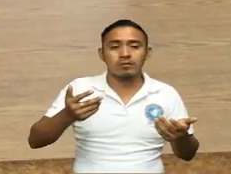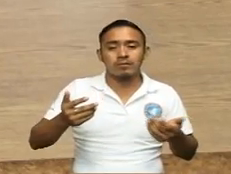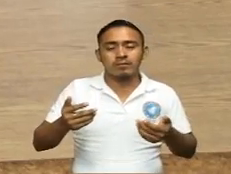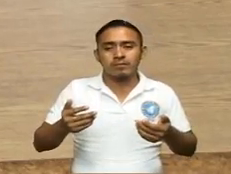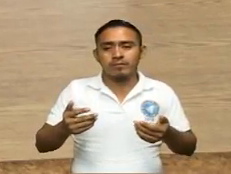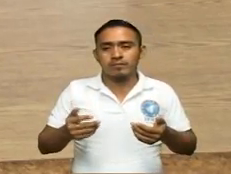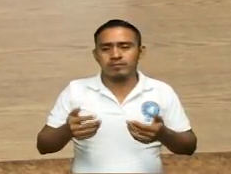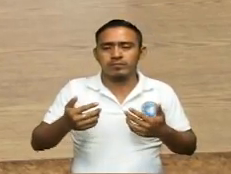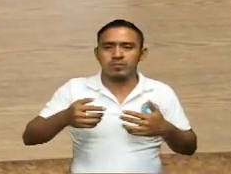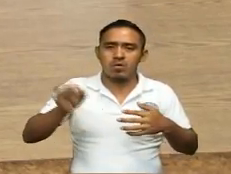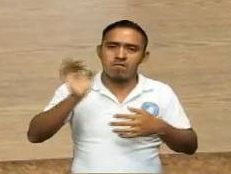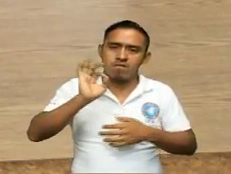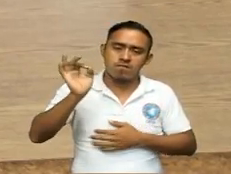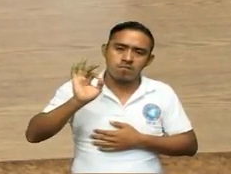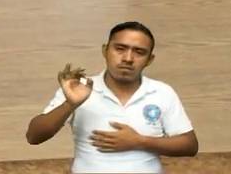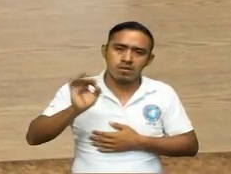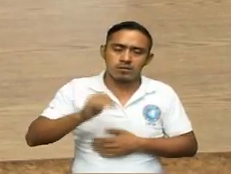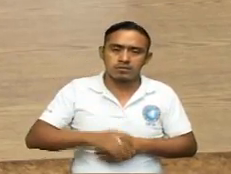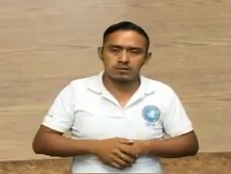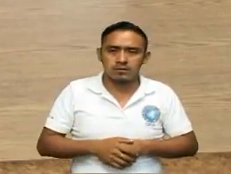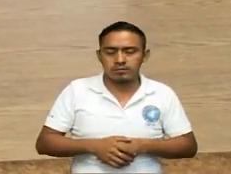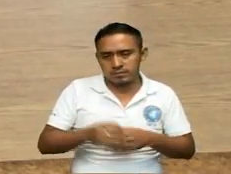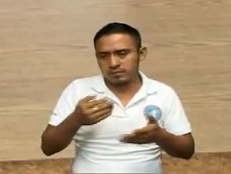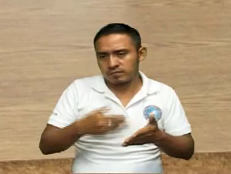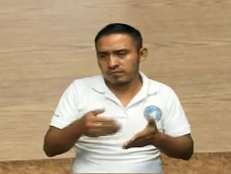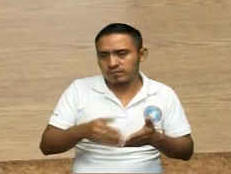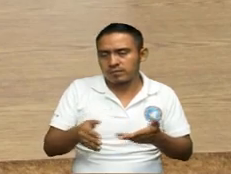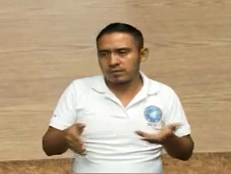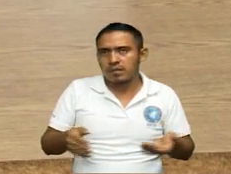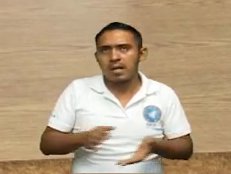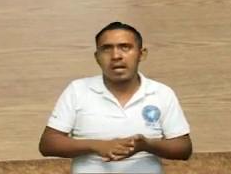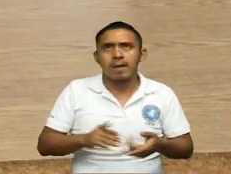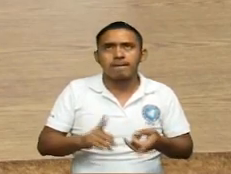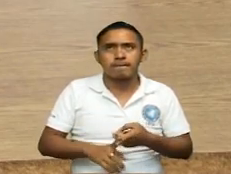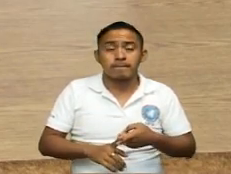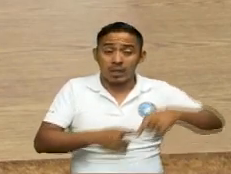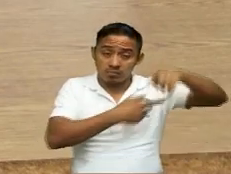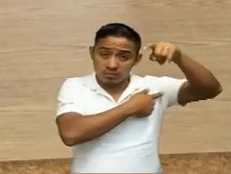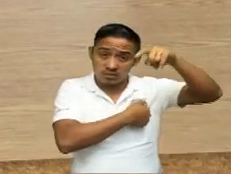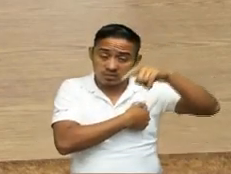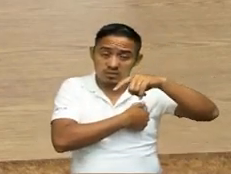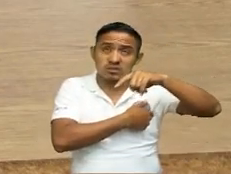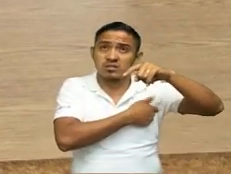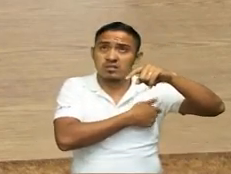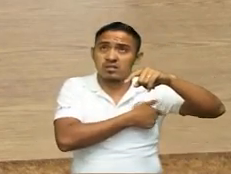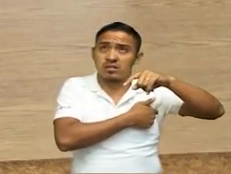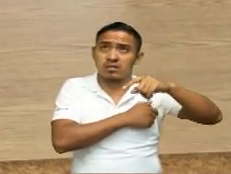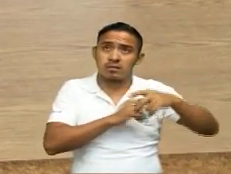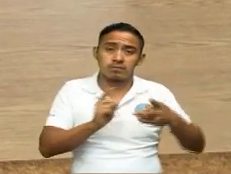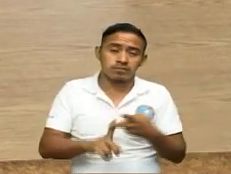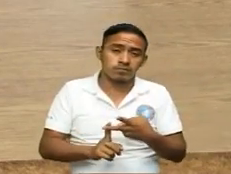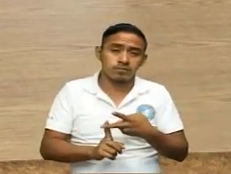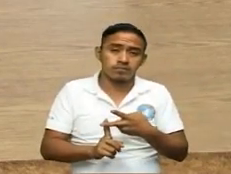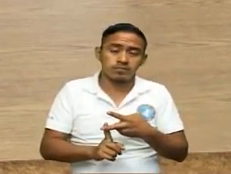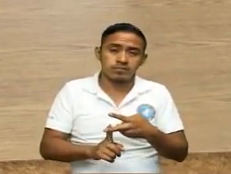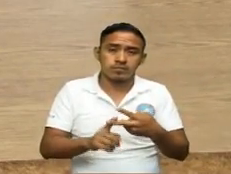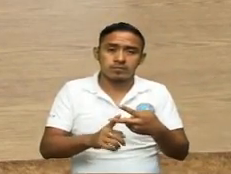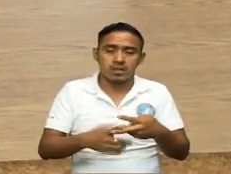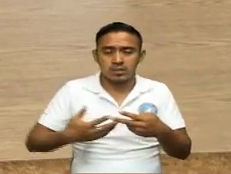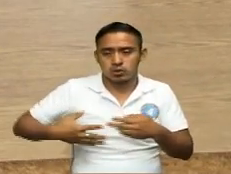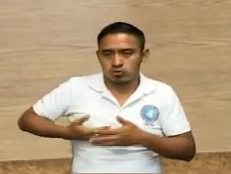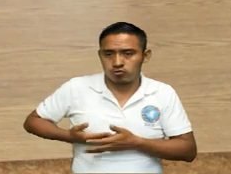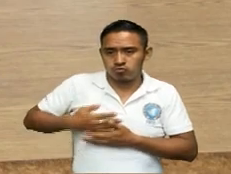de flexión, son tendientes a hacer infecciones por hongo, porque la humedad, las axilas, el pliegue inframamario,